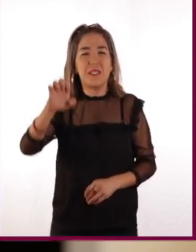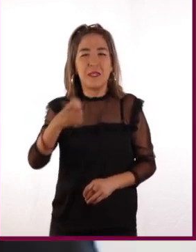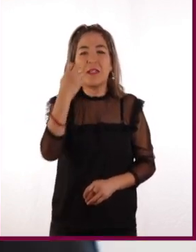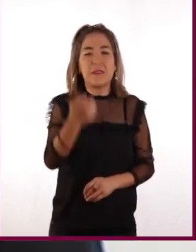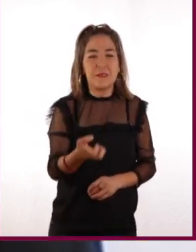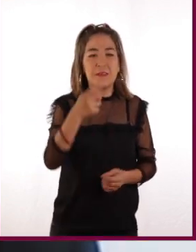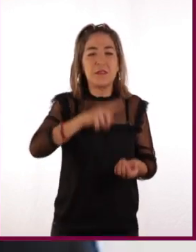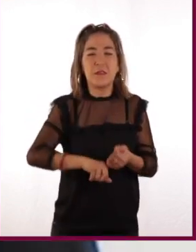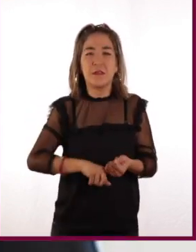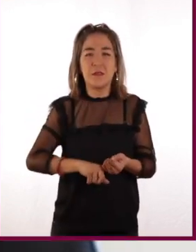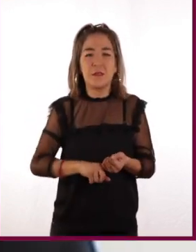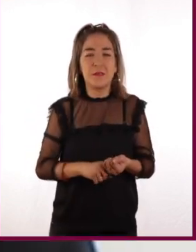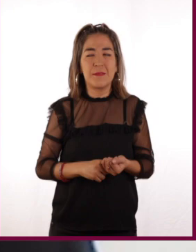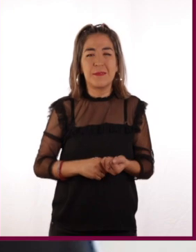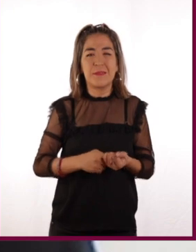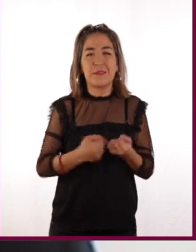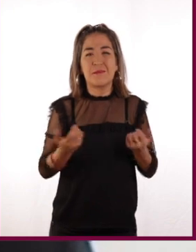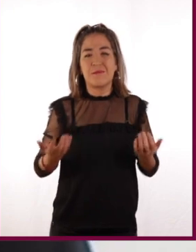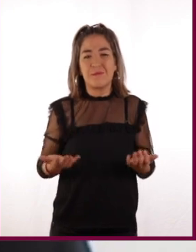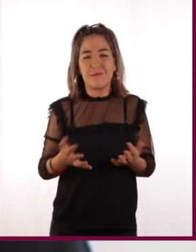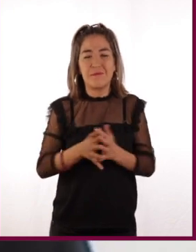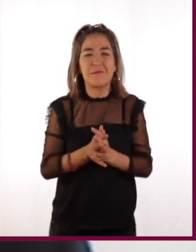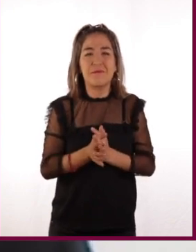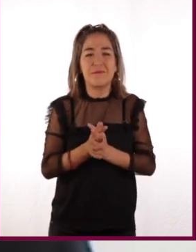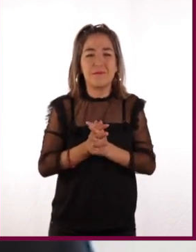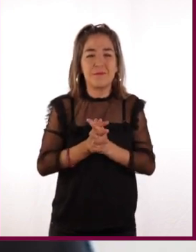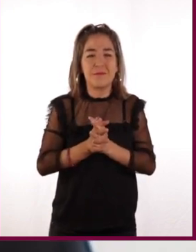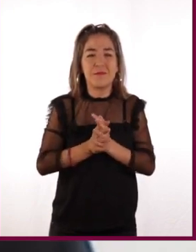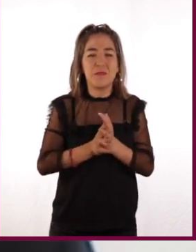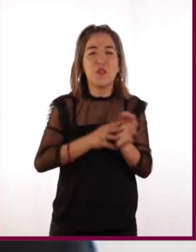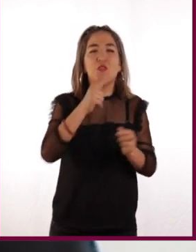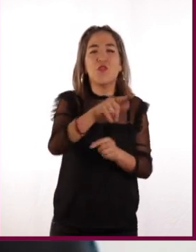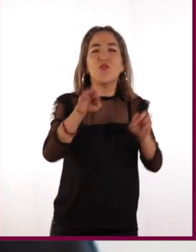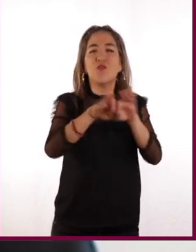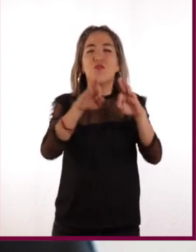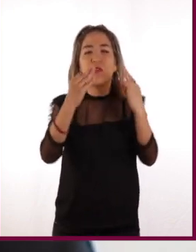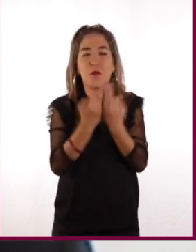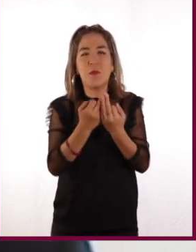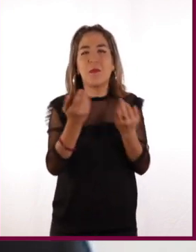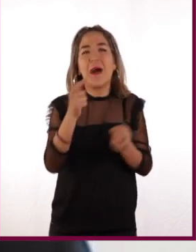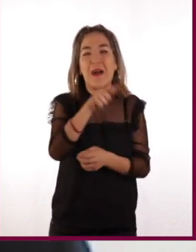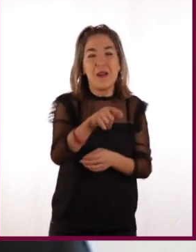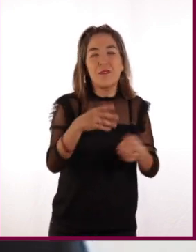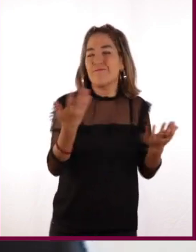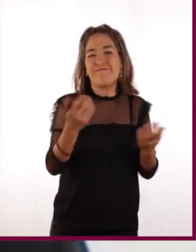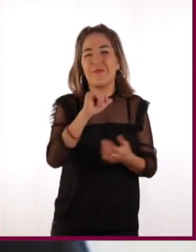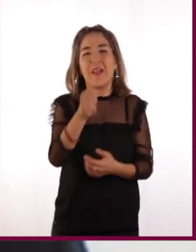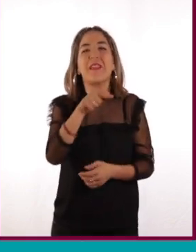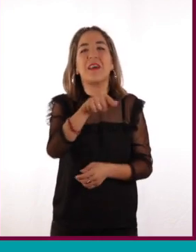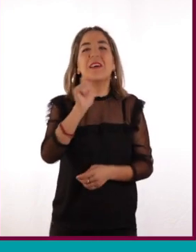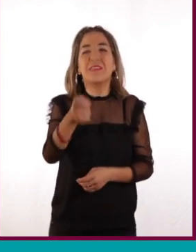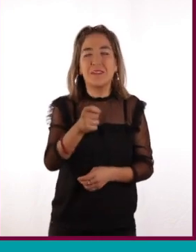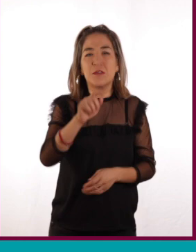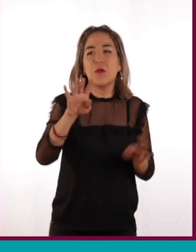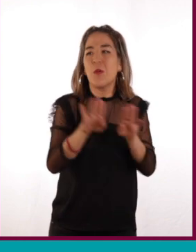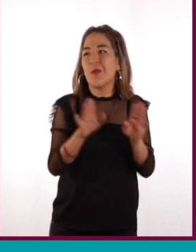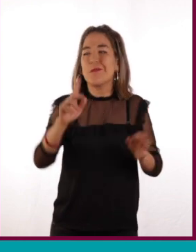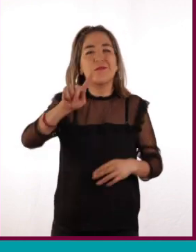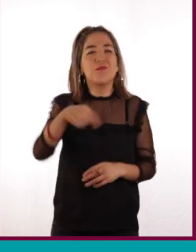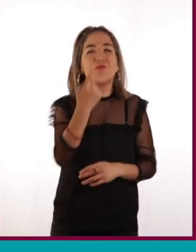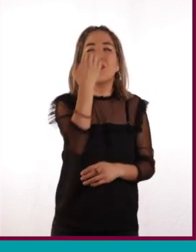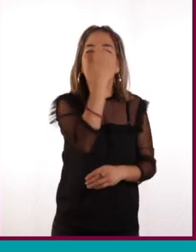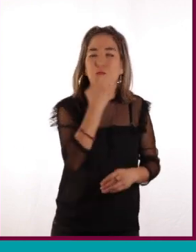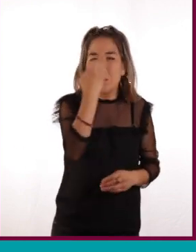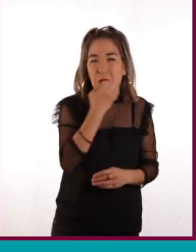corriente? Hablar del Bauhaus no es hablar de un estilo, es hablar de una escuela. Una escuela